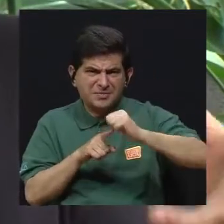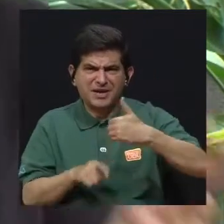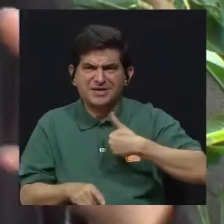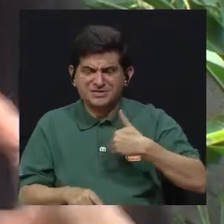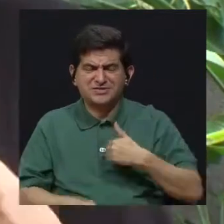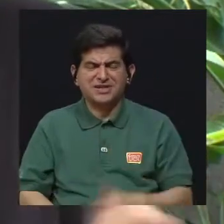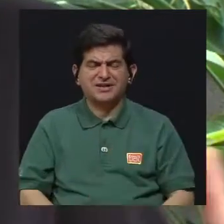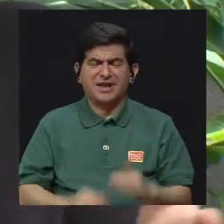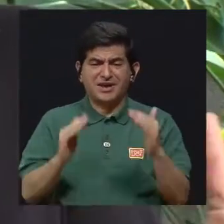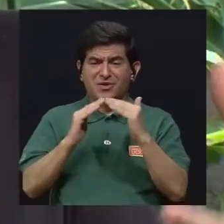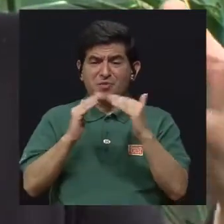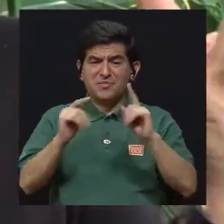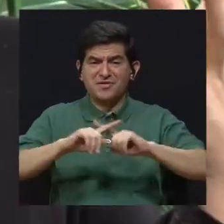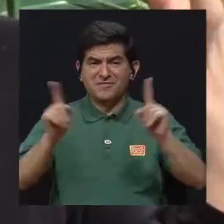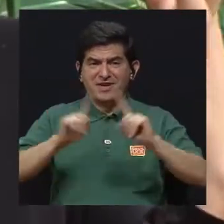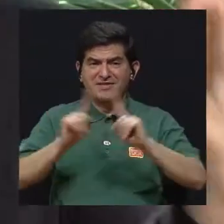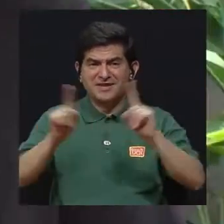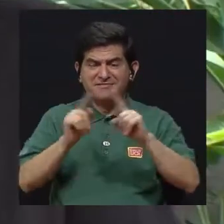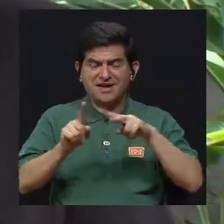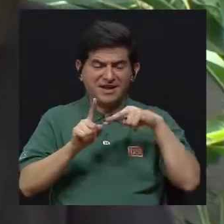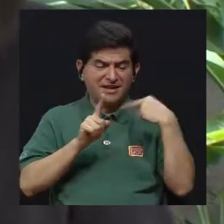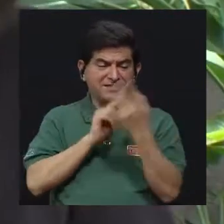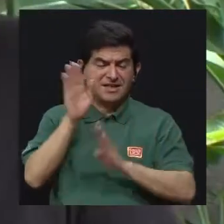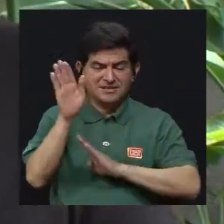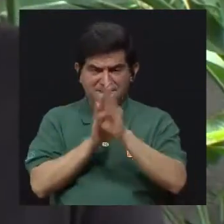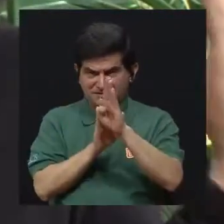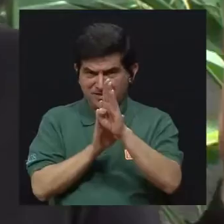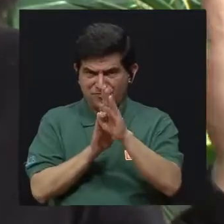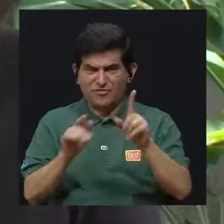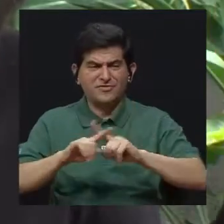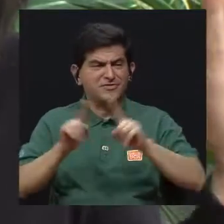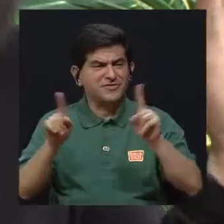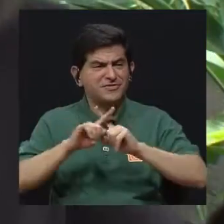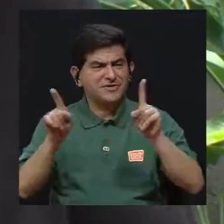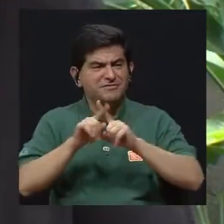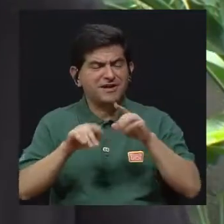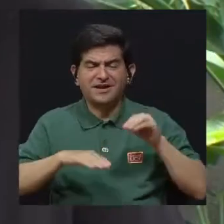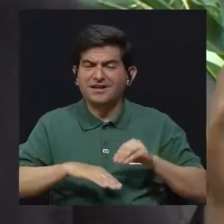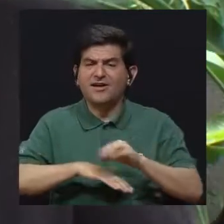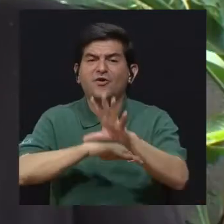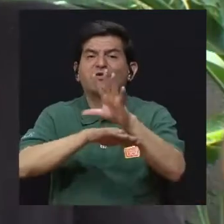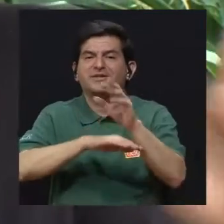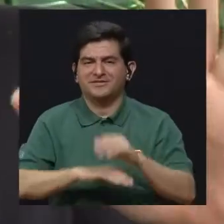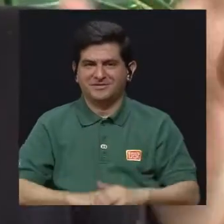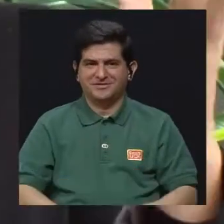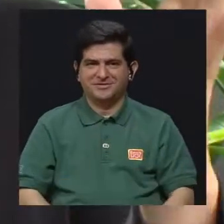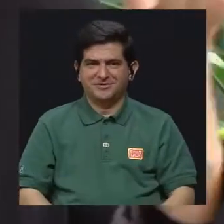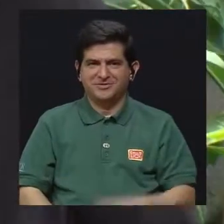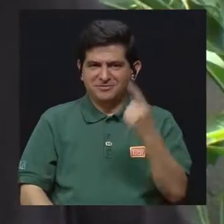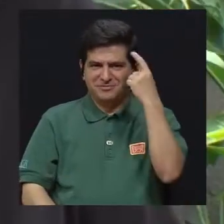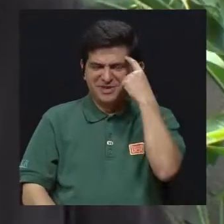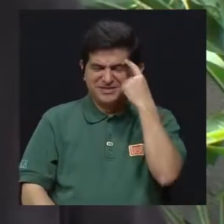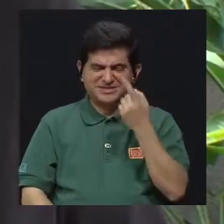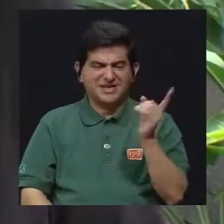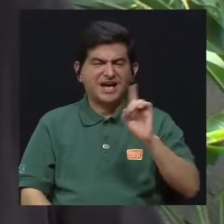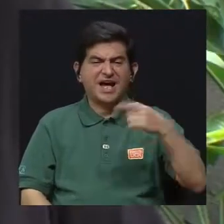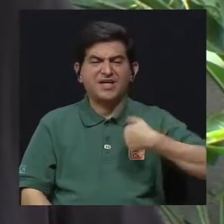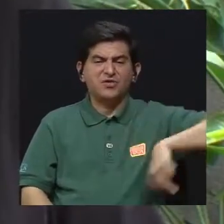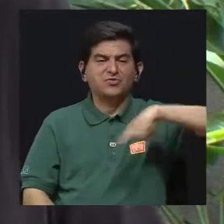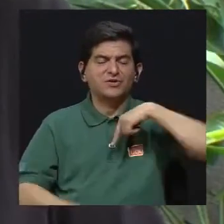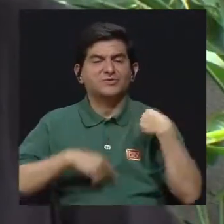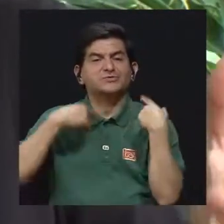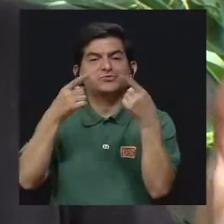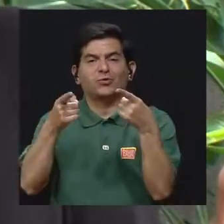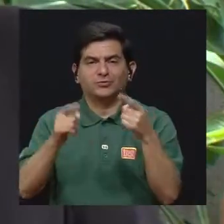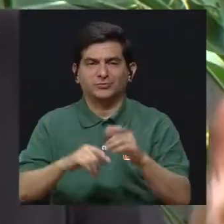tenemos conviviendo diferentes visiones de desarrollo, diferentes orientaciones de hacia dónde deberíamos